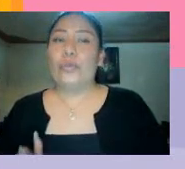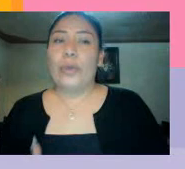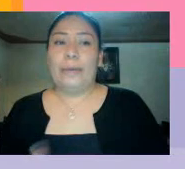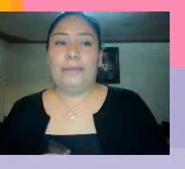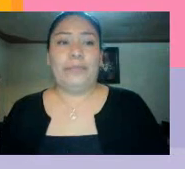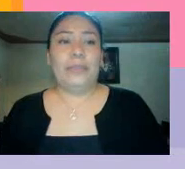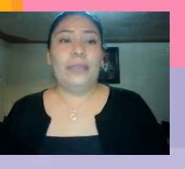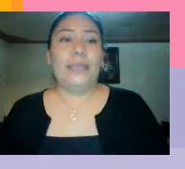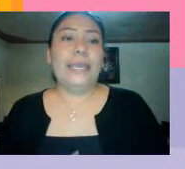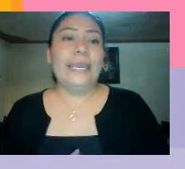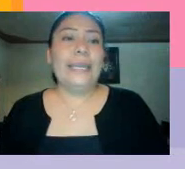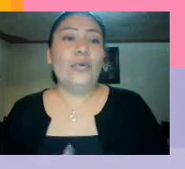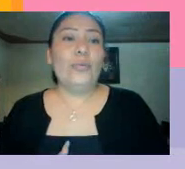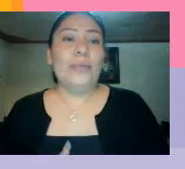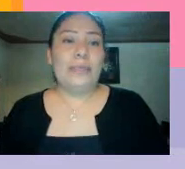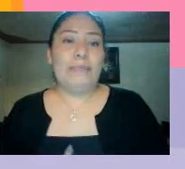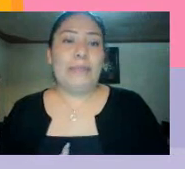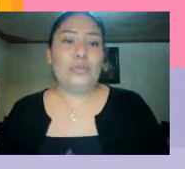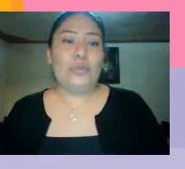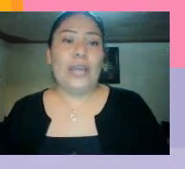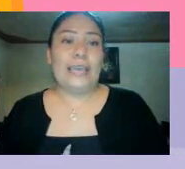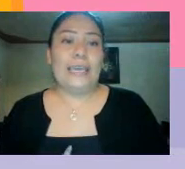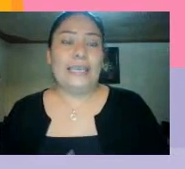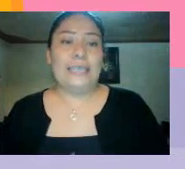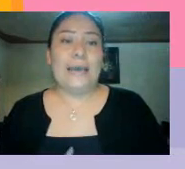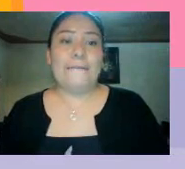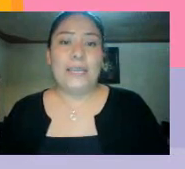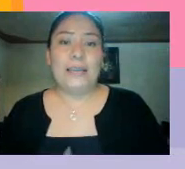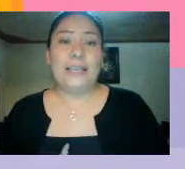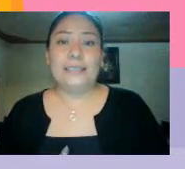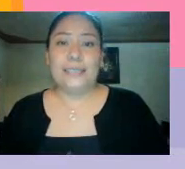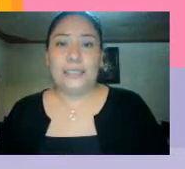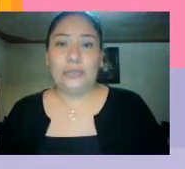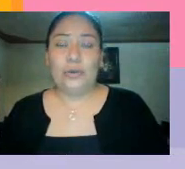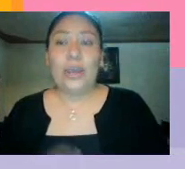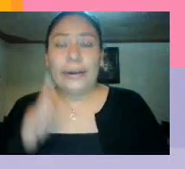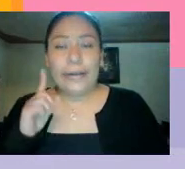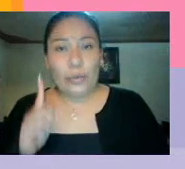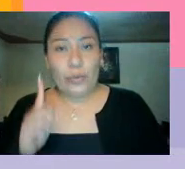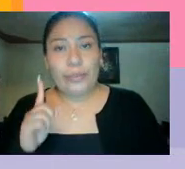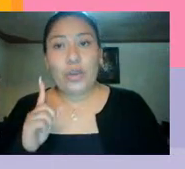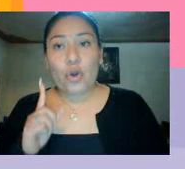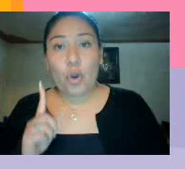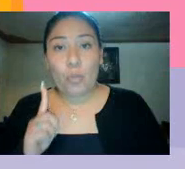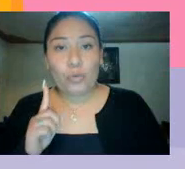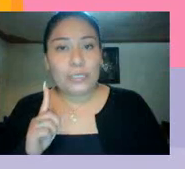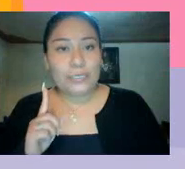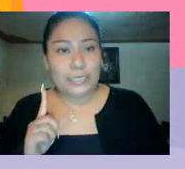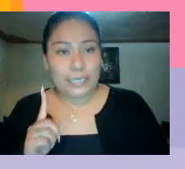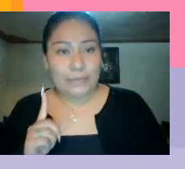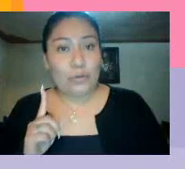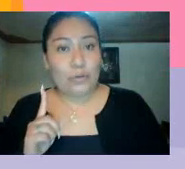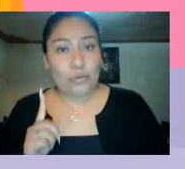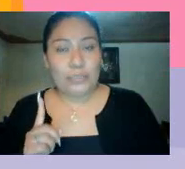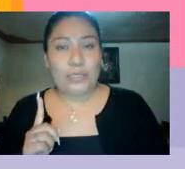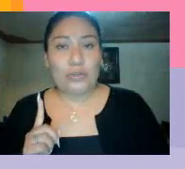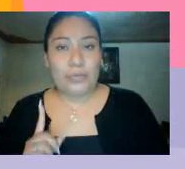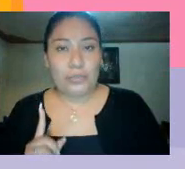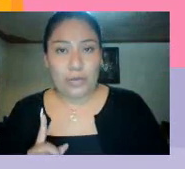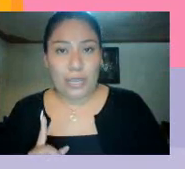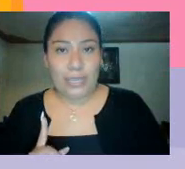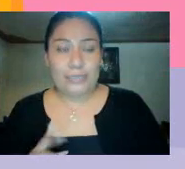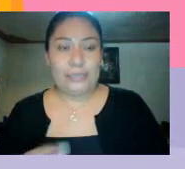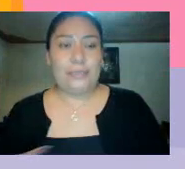Número 9. ¿Qué nombre de personaje está bien escrito? Recuerden cómo se escriben los nombres de